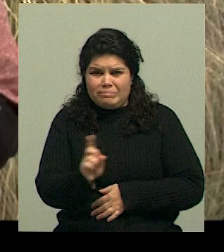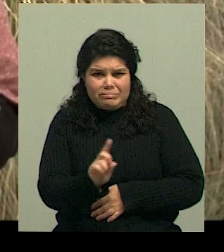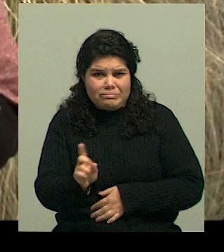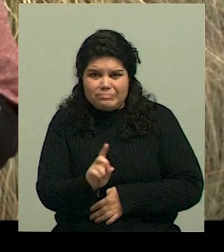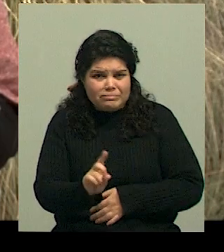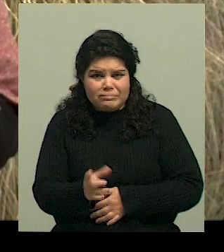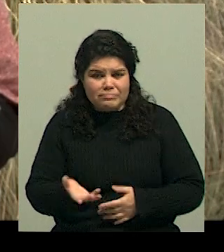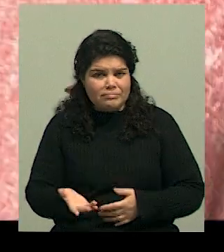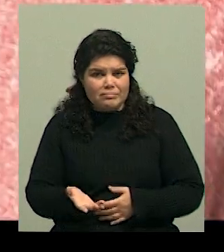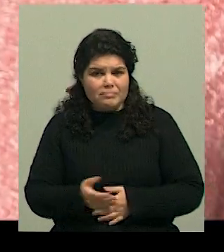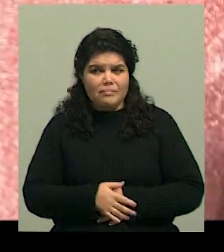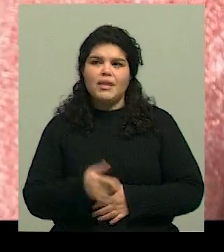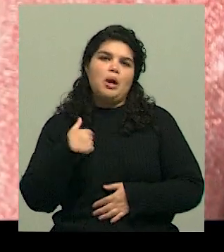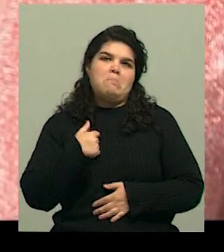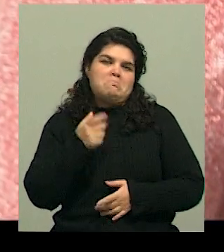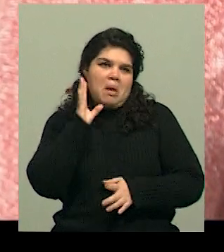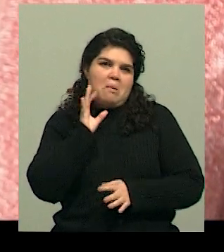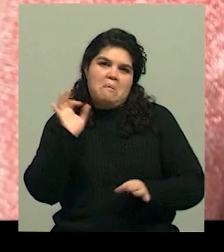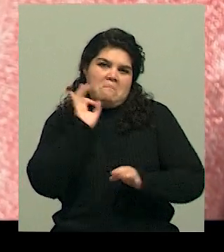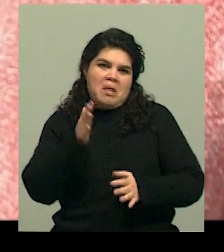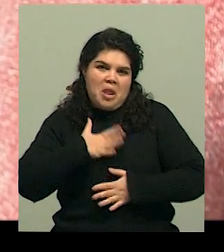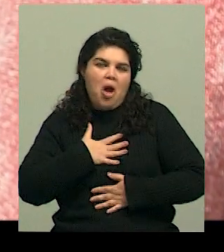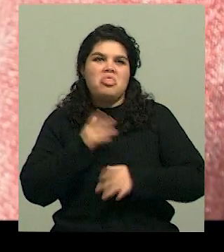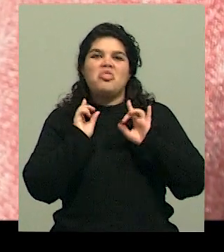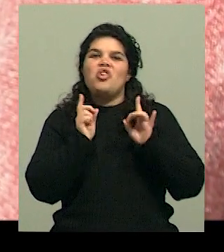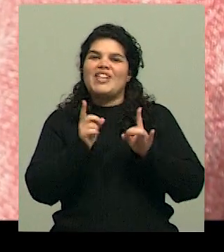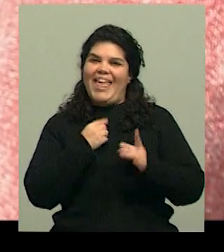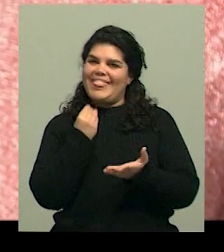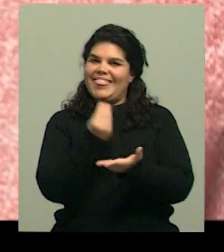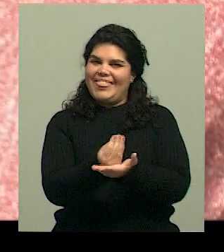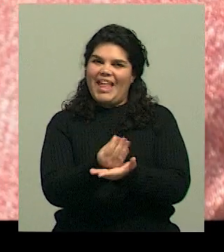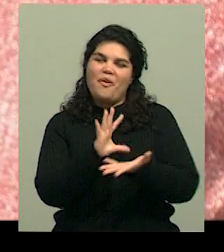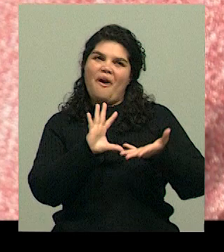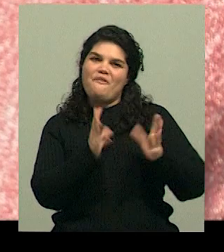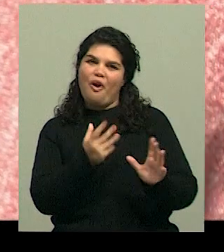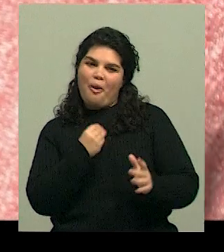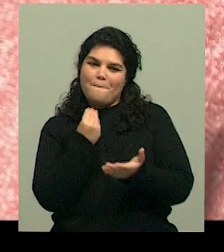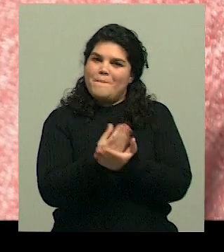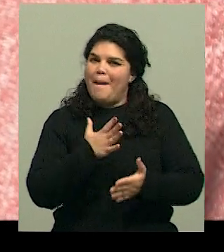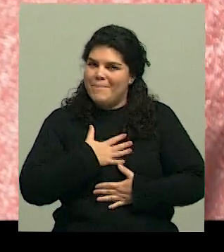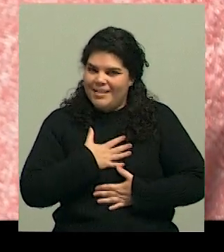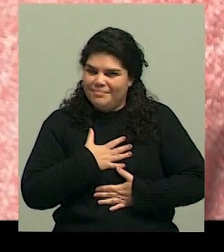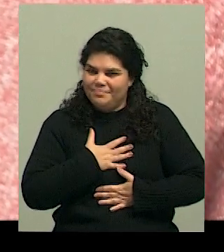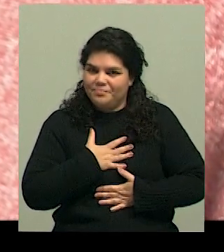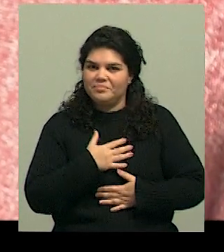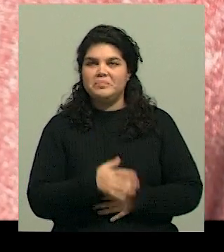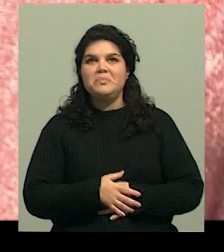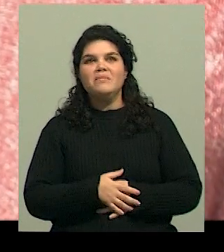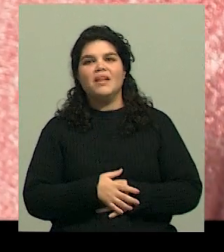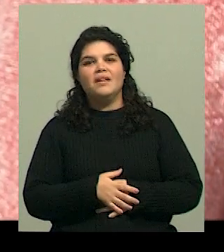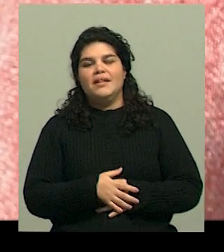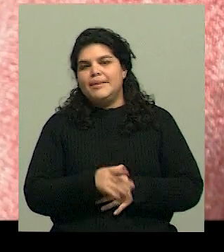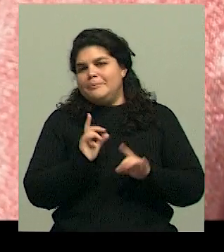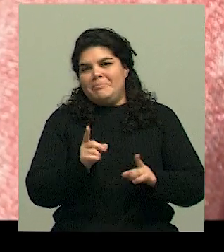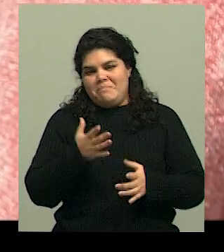que mostrar, hablo de forma individual, hablo como docente, algo simulado, vamos a decir así. Y no tanto porque es